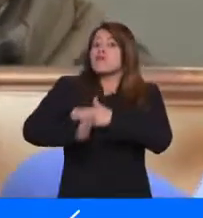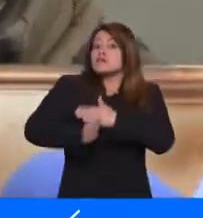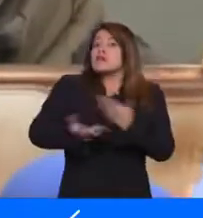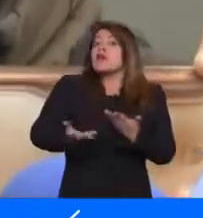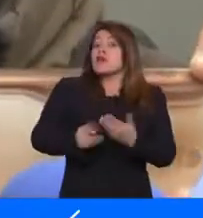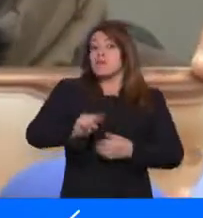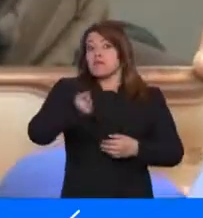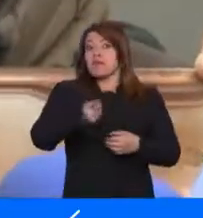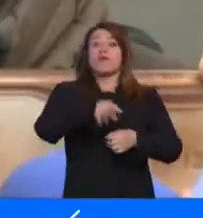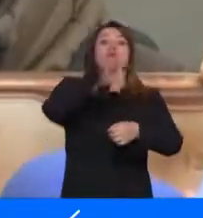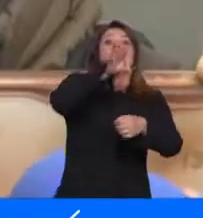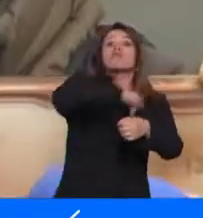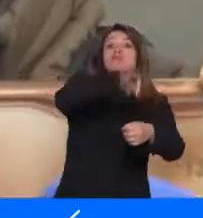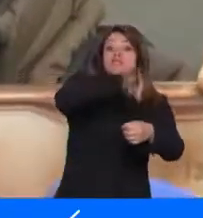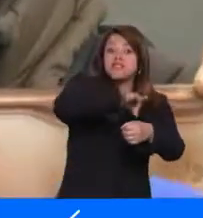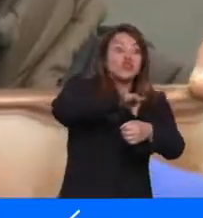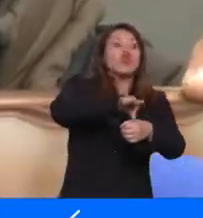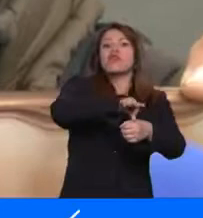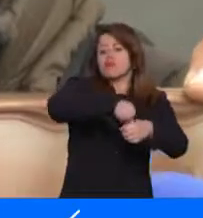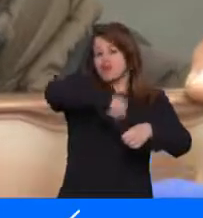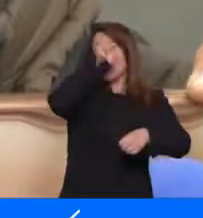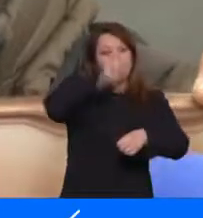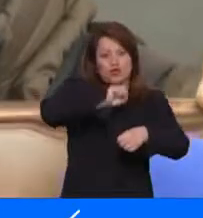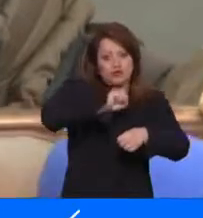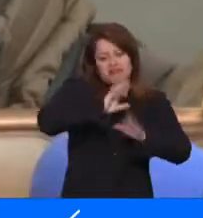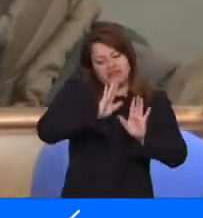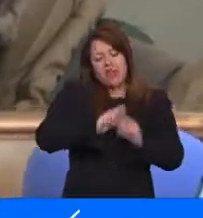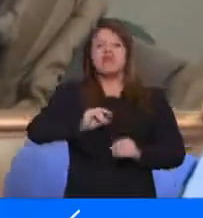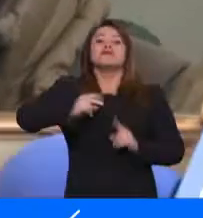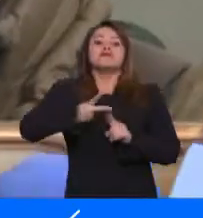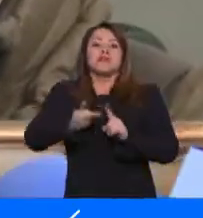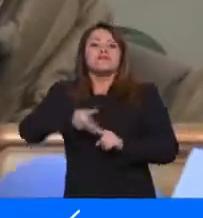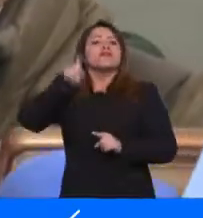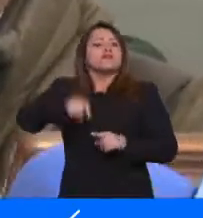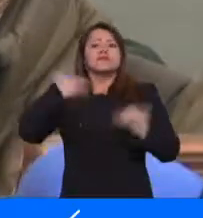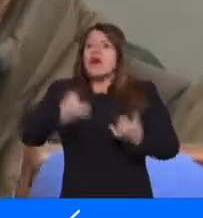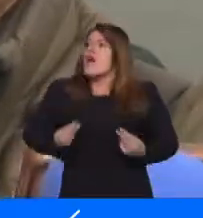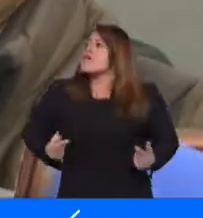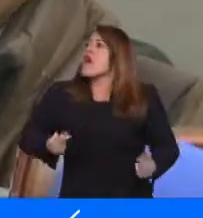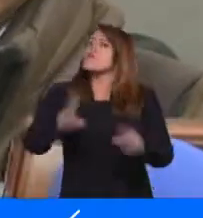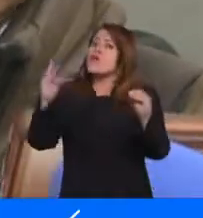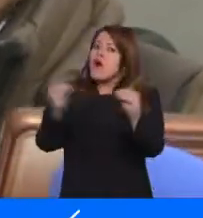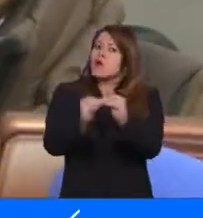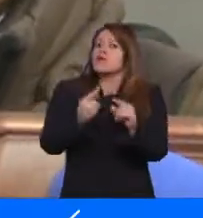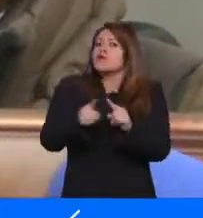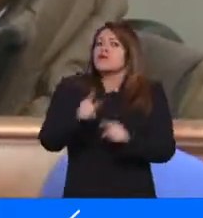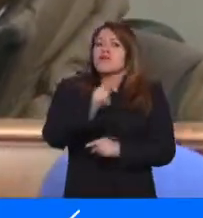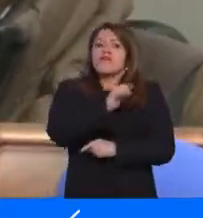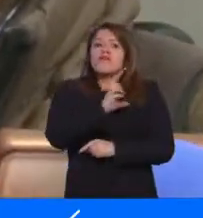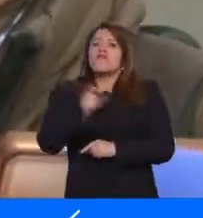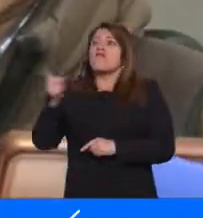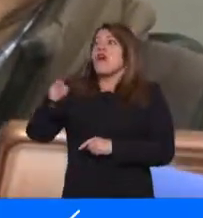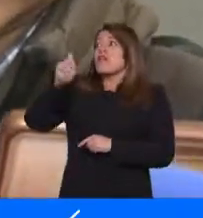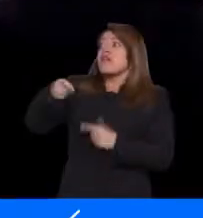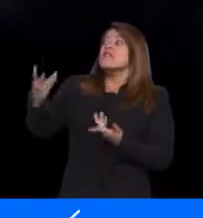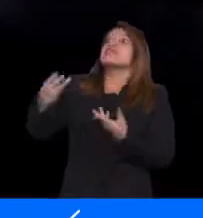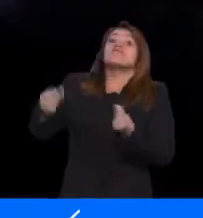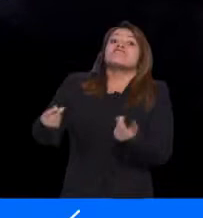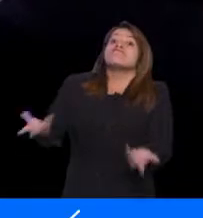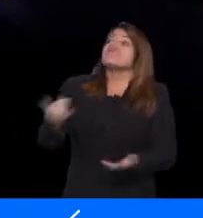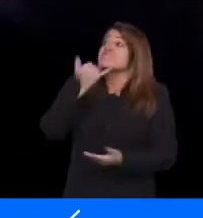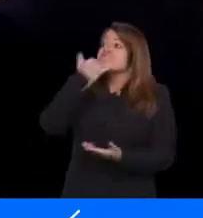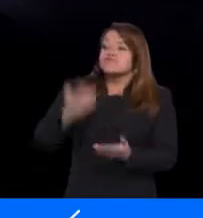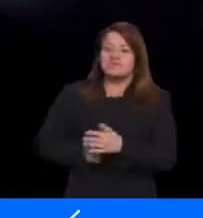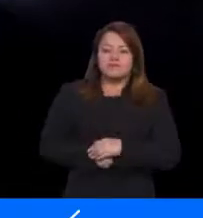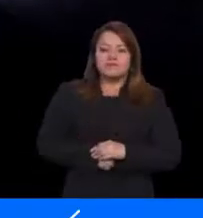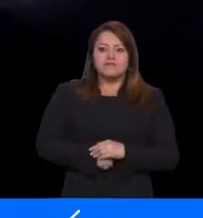plebiscito que ganó el no, y segundo, que hay que avanzar en un acuerdo rápido, pero ellos son los que tienen que tener rapidez. Las